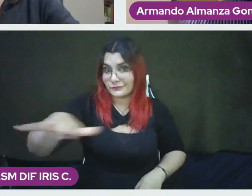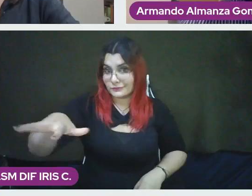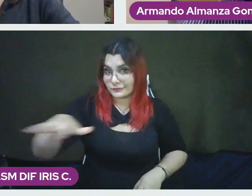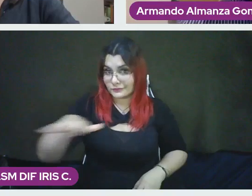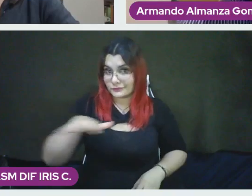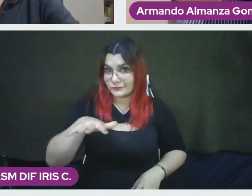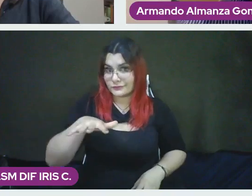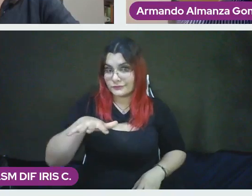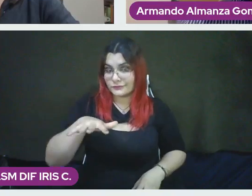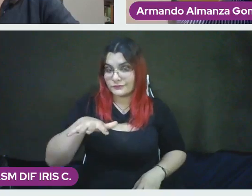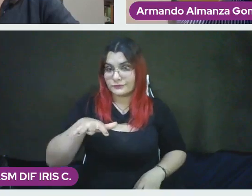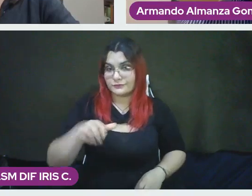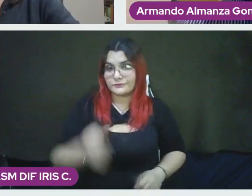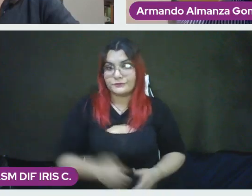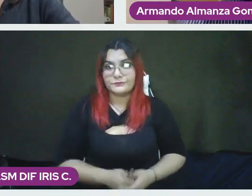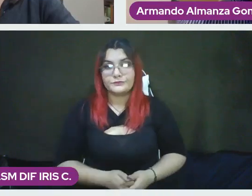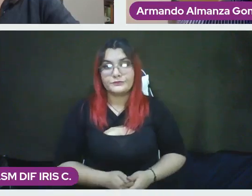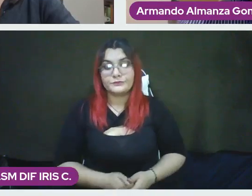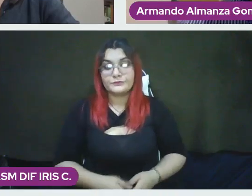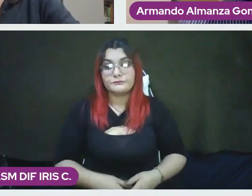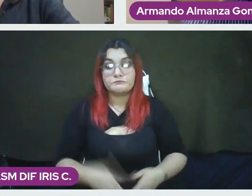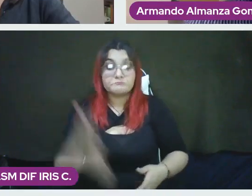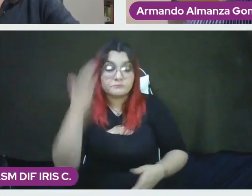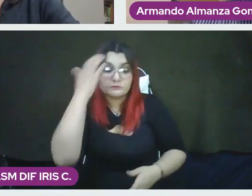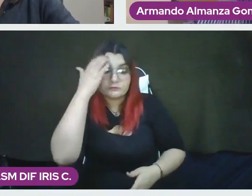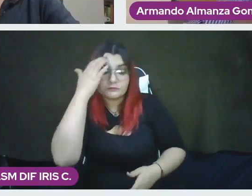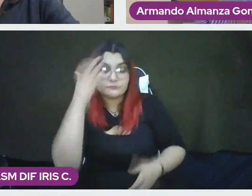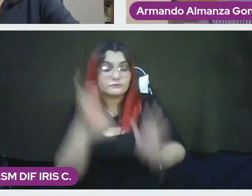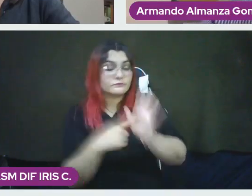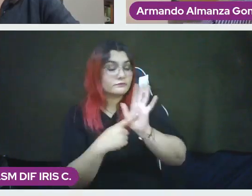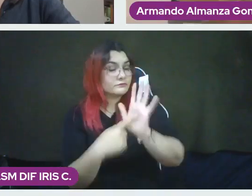espacios en donde pueda